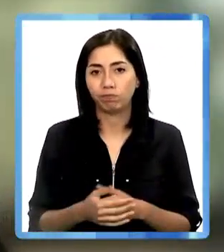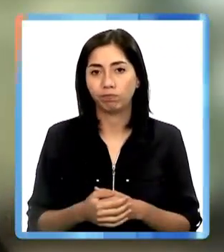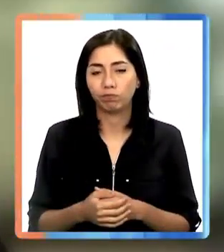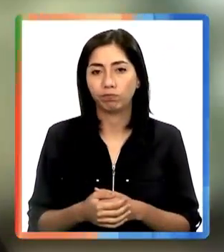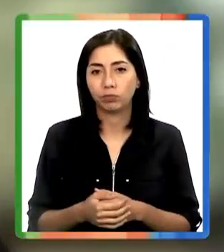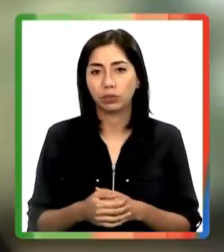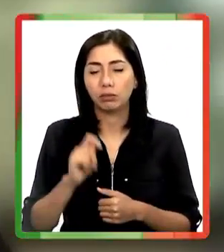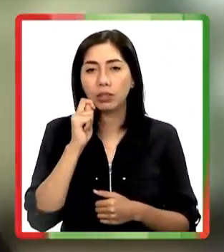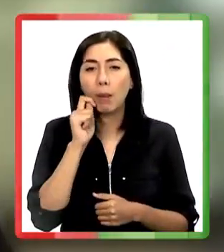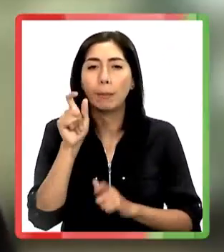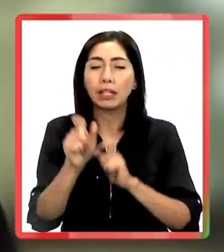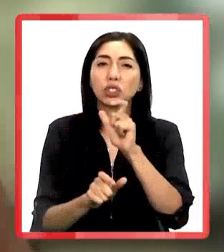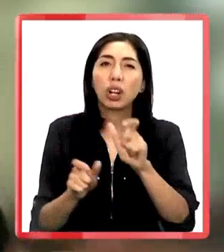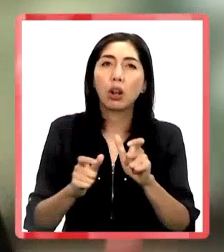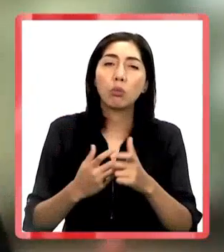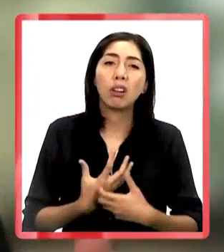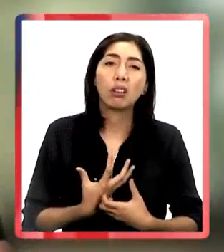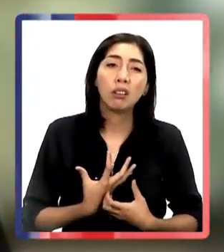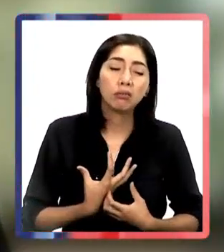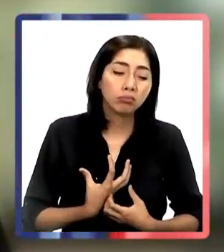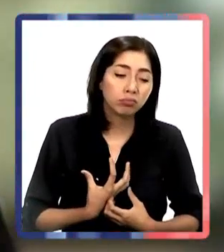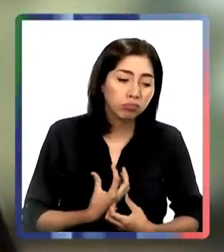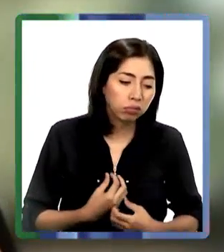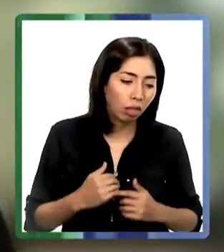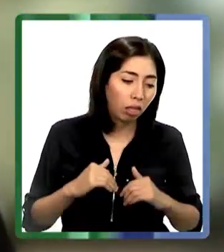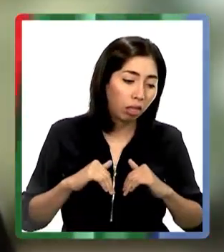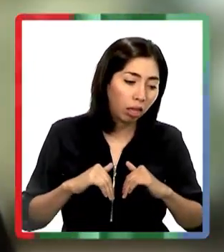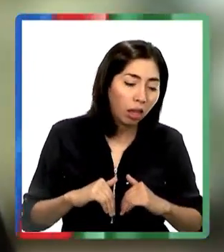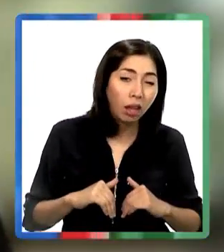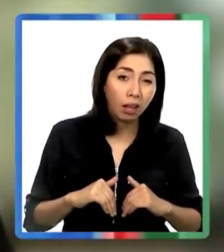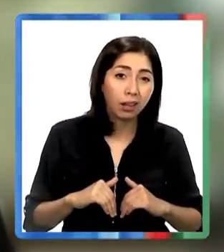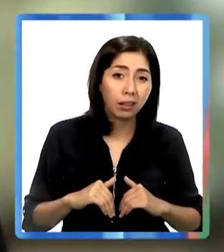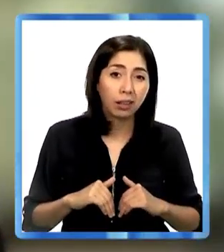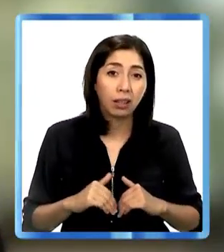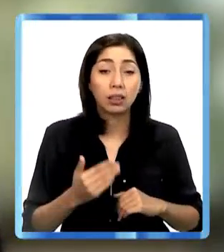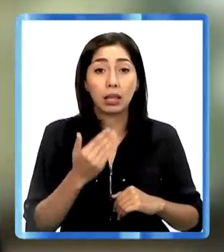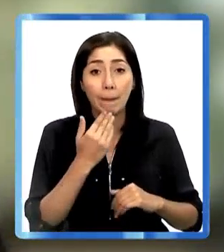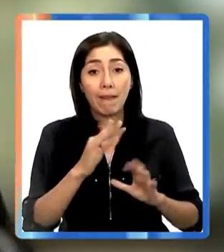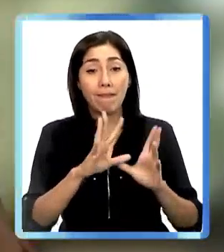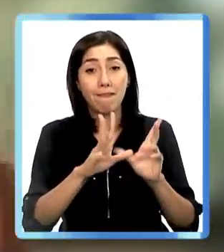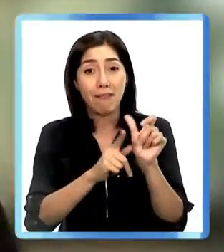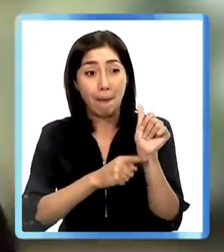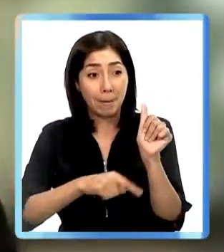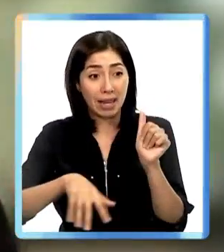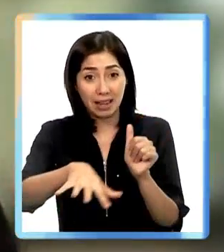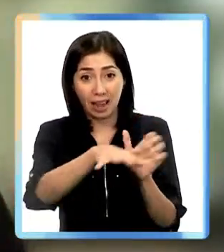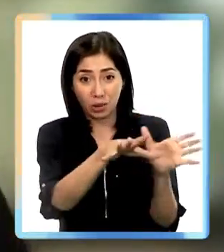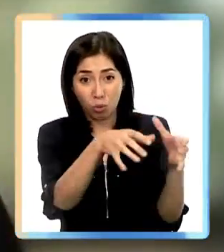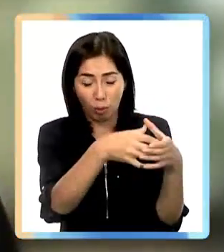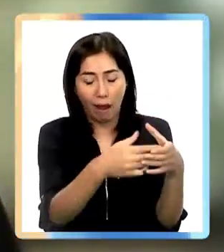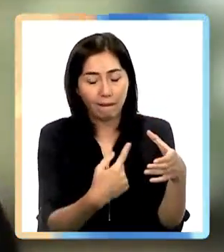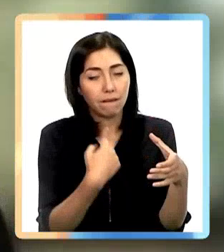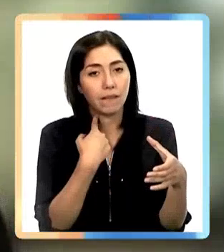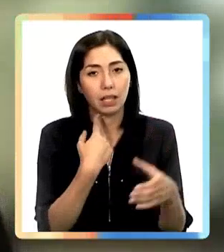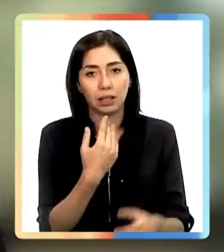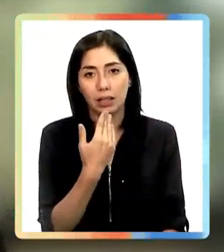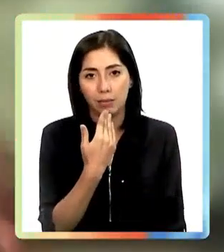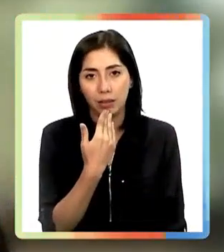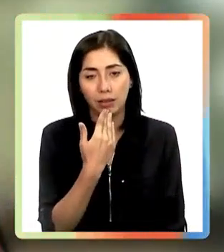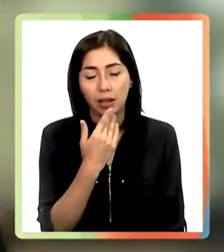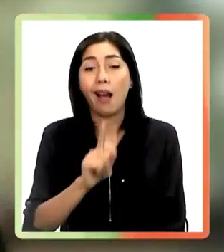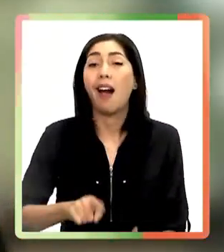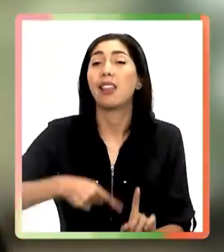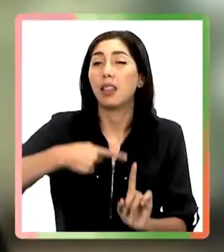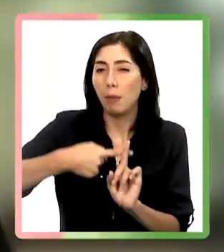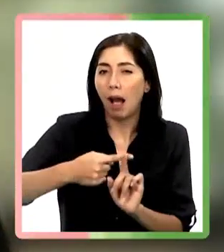explicación de mayor desesperanza, de mayor agobio, entendiendo que esto también afectó a las familias y cuando